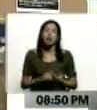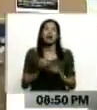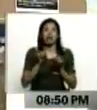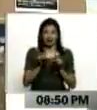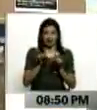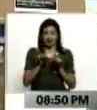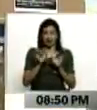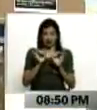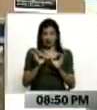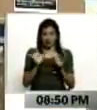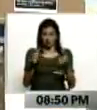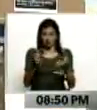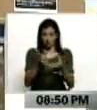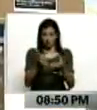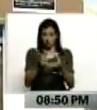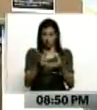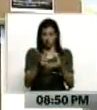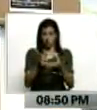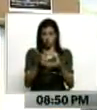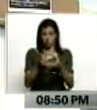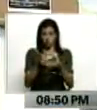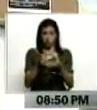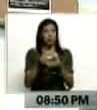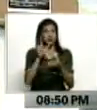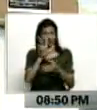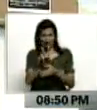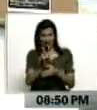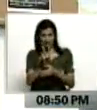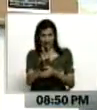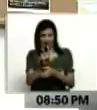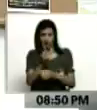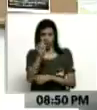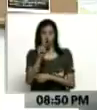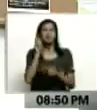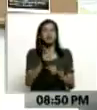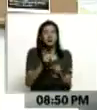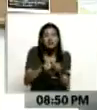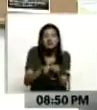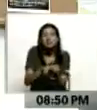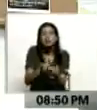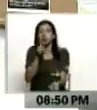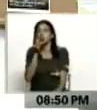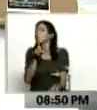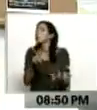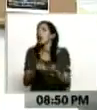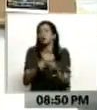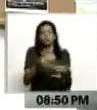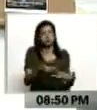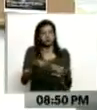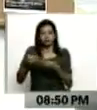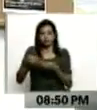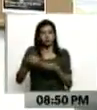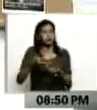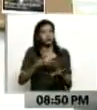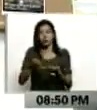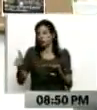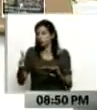presidente ellos ellos debían ser des incorporados en un acto Exactamente